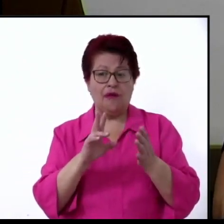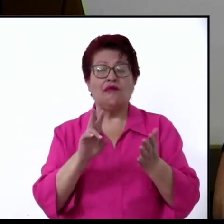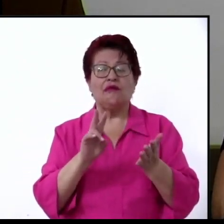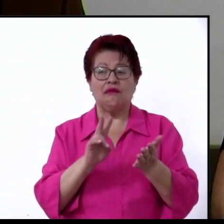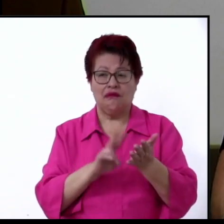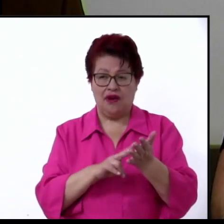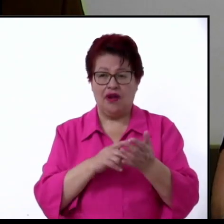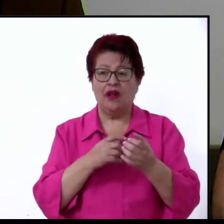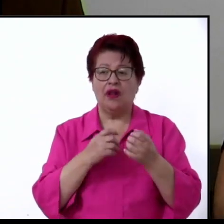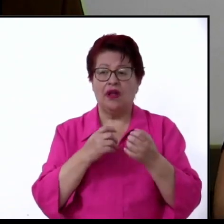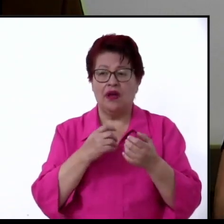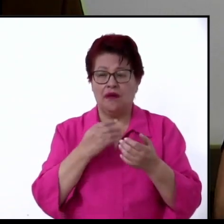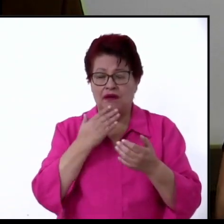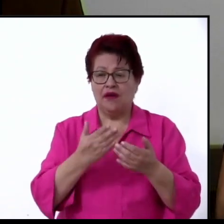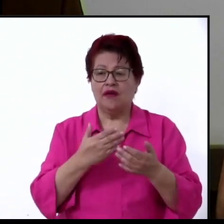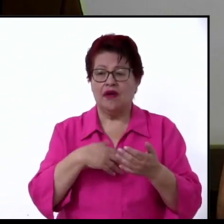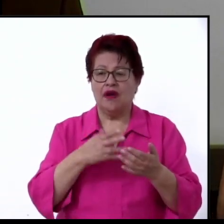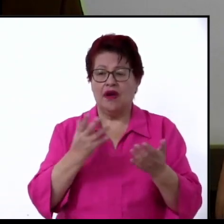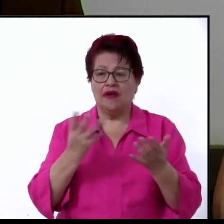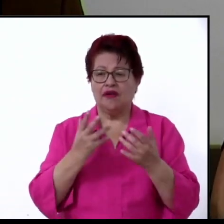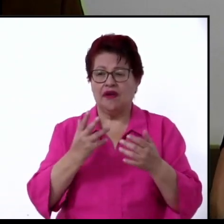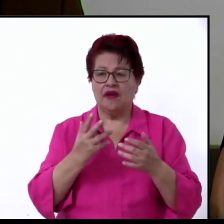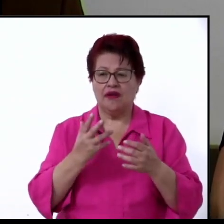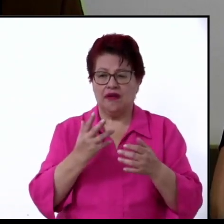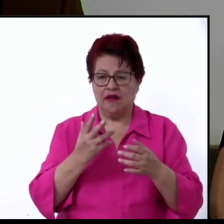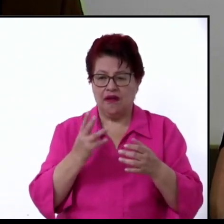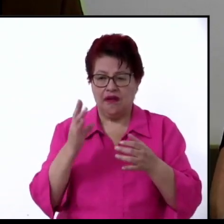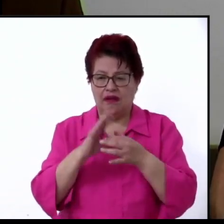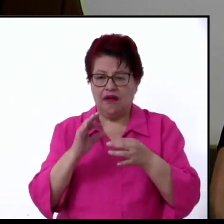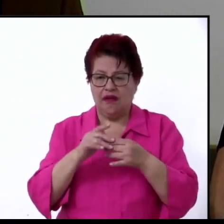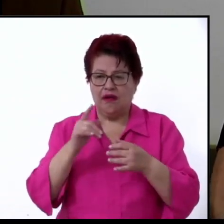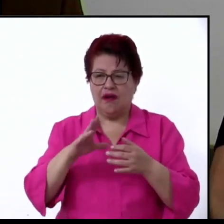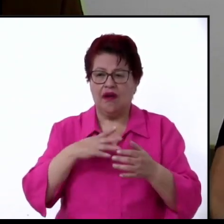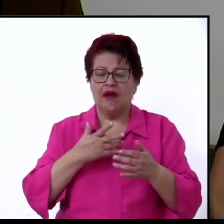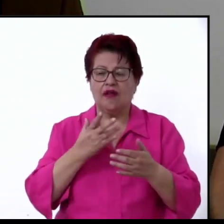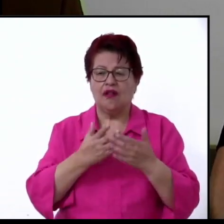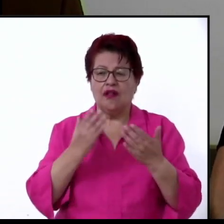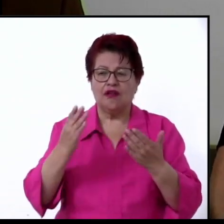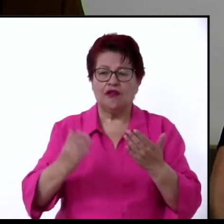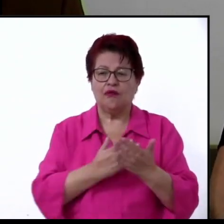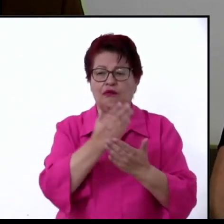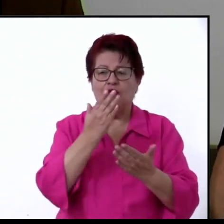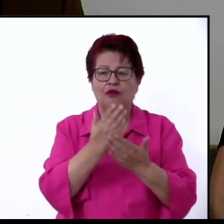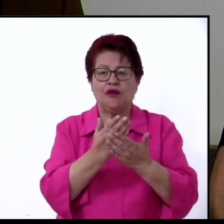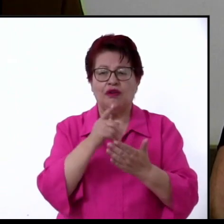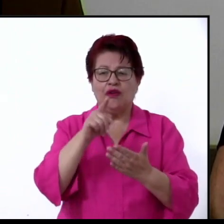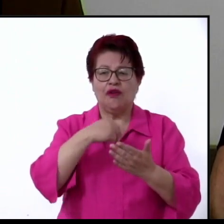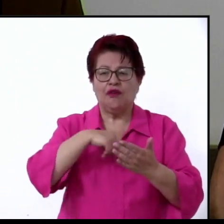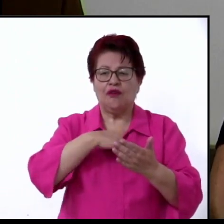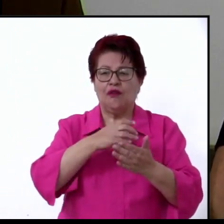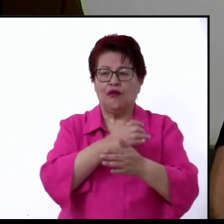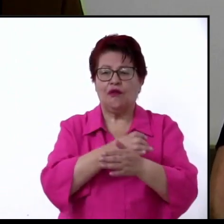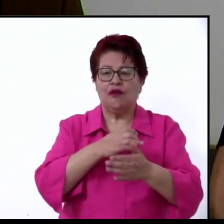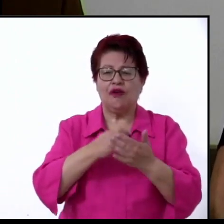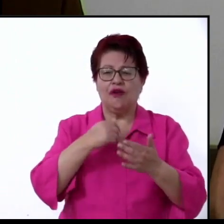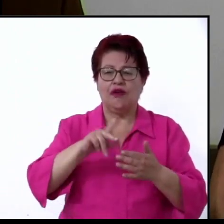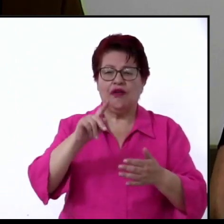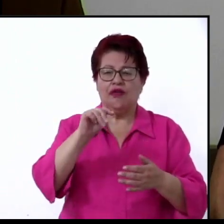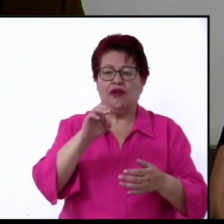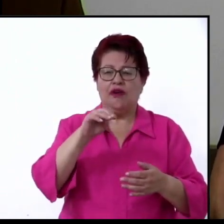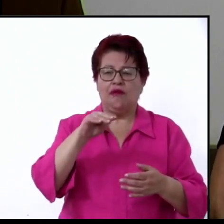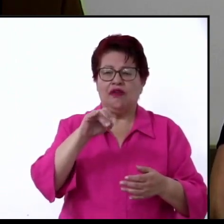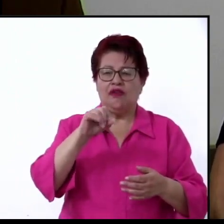pena pues también hacer referencia a los planteamientos de nuestro compañero diputado